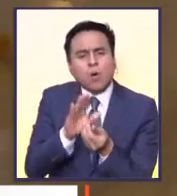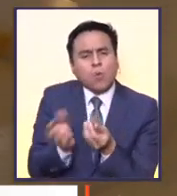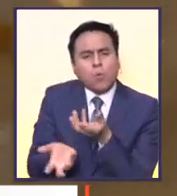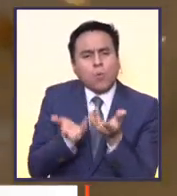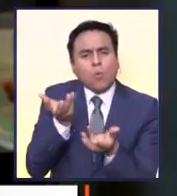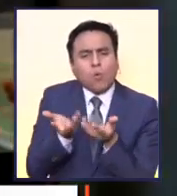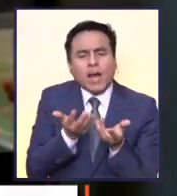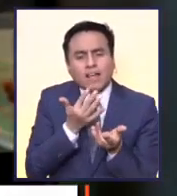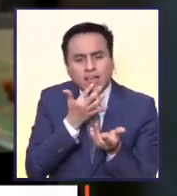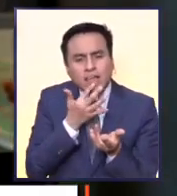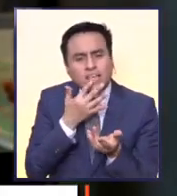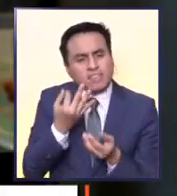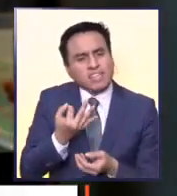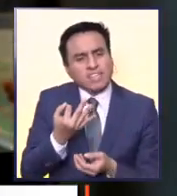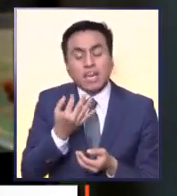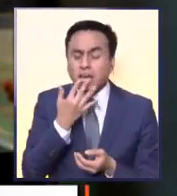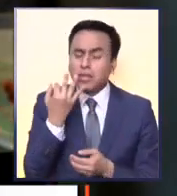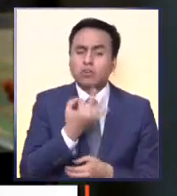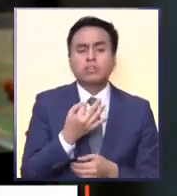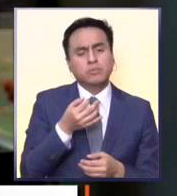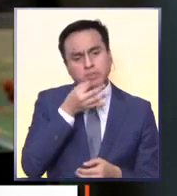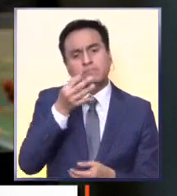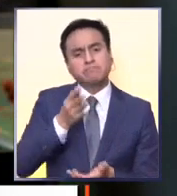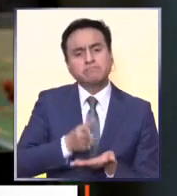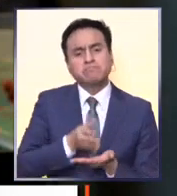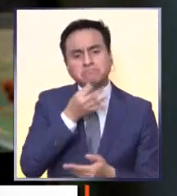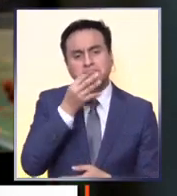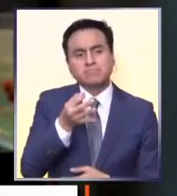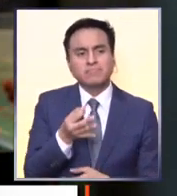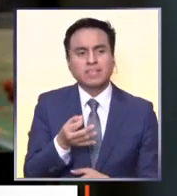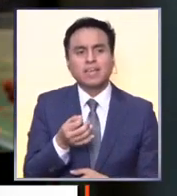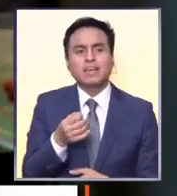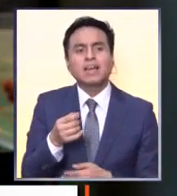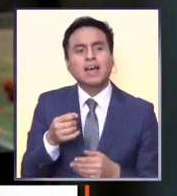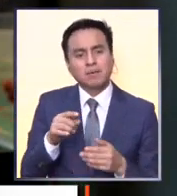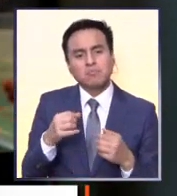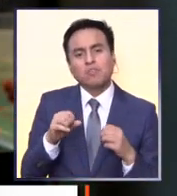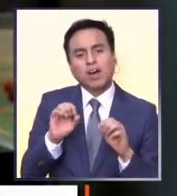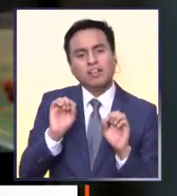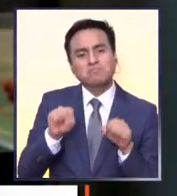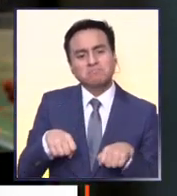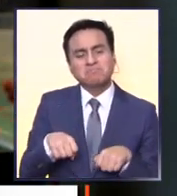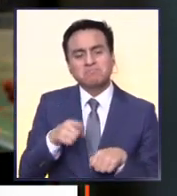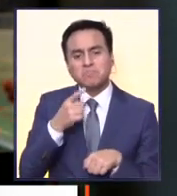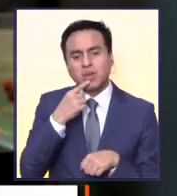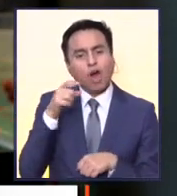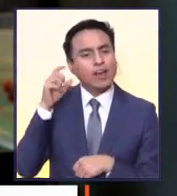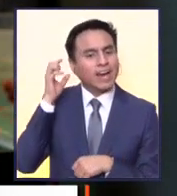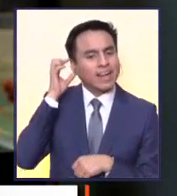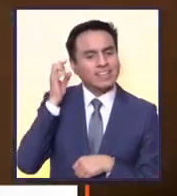siente bastante rico, debo decirlo. Aprobada la prueba de la oreja de chancho.